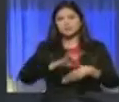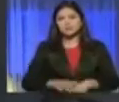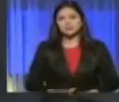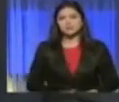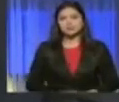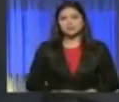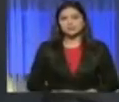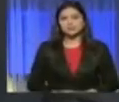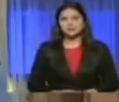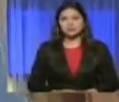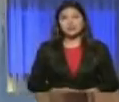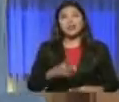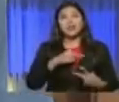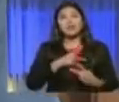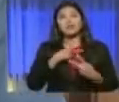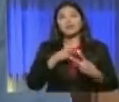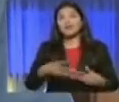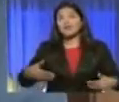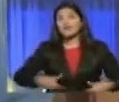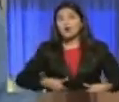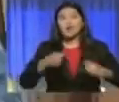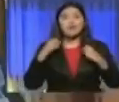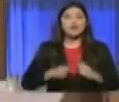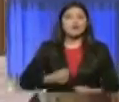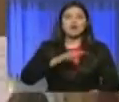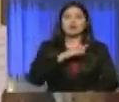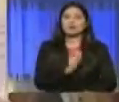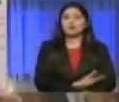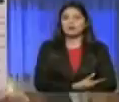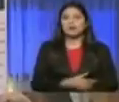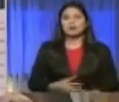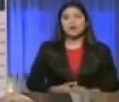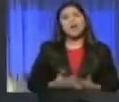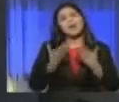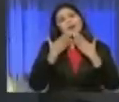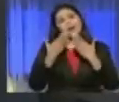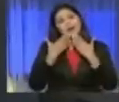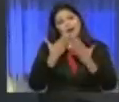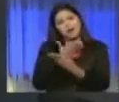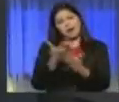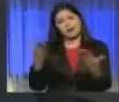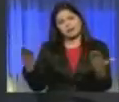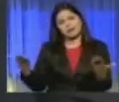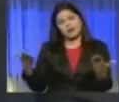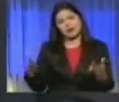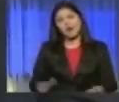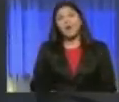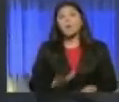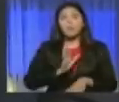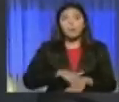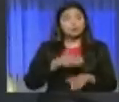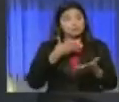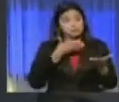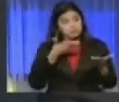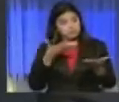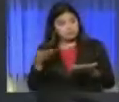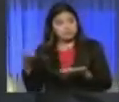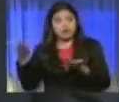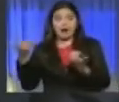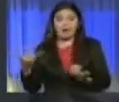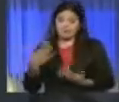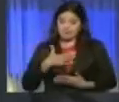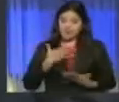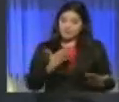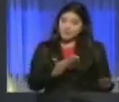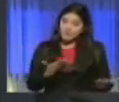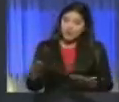La voluntad de vencer, la fuerza de vencer. Y muchas gracias por la invitación